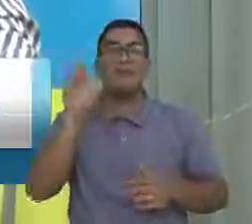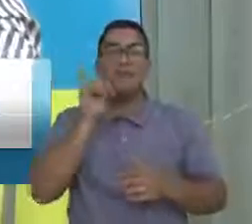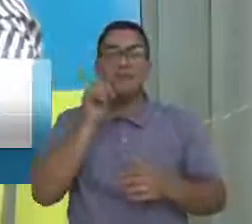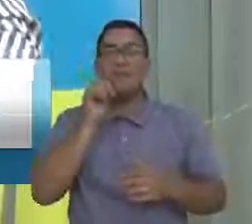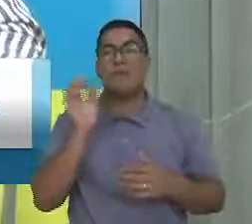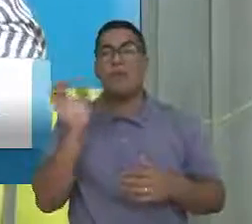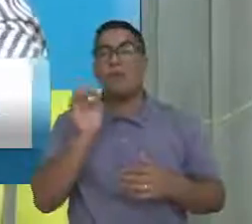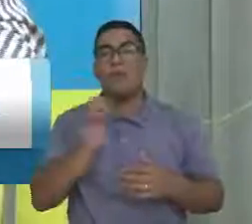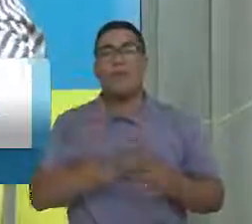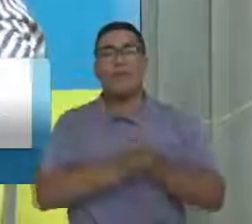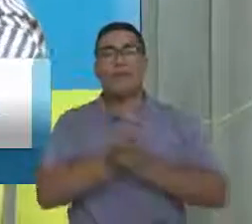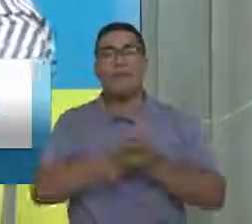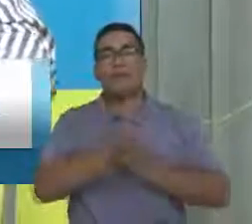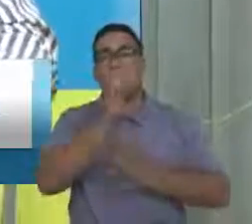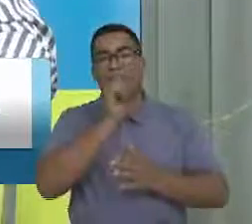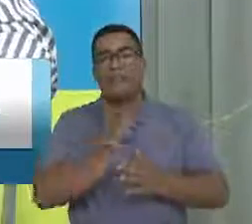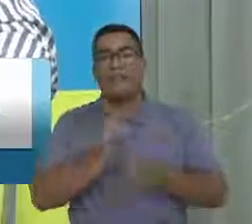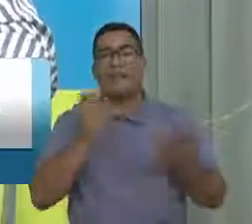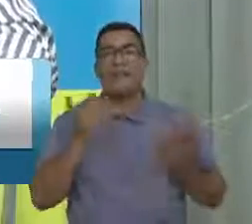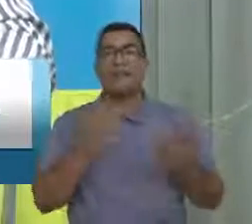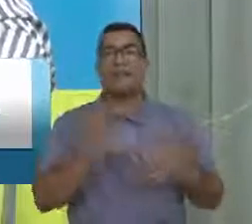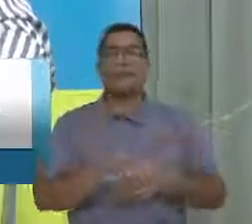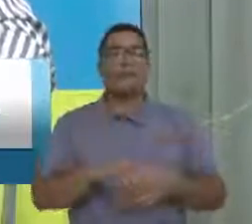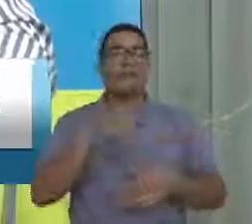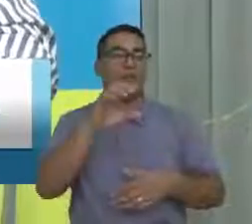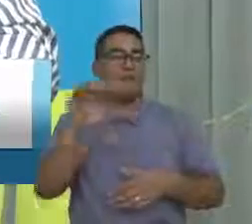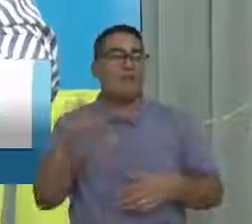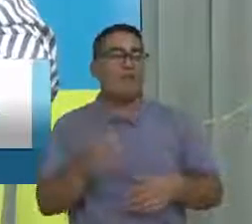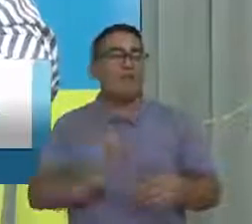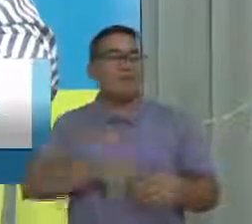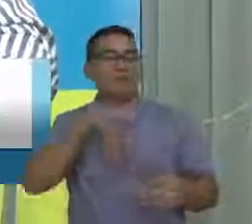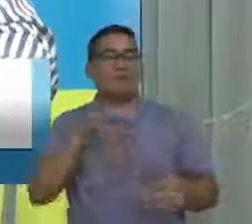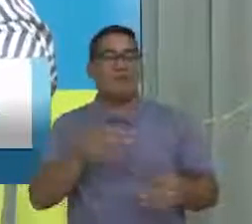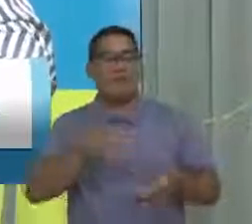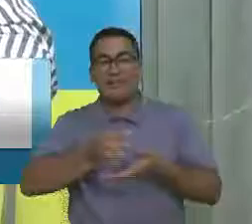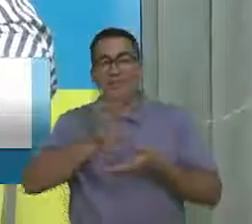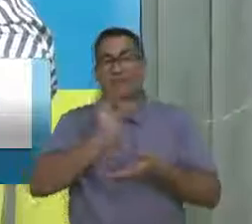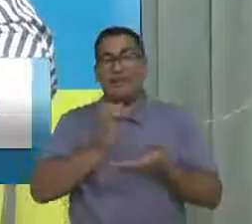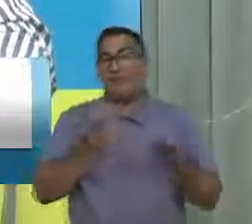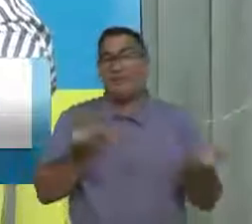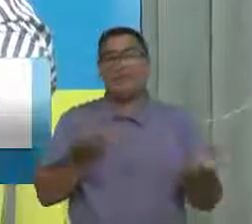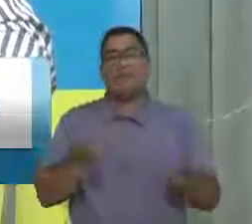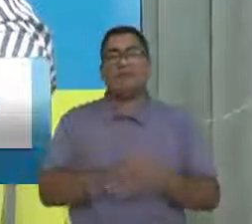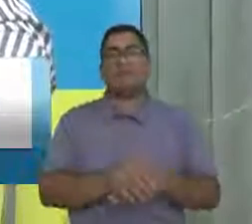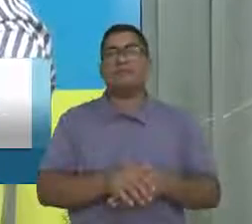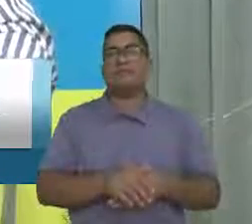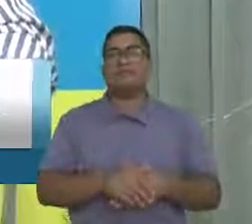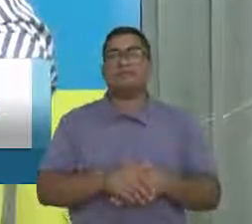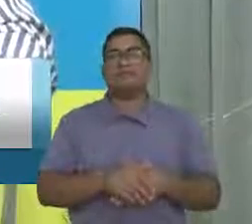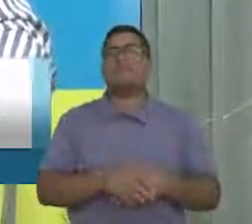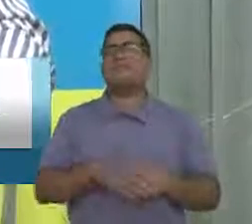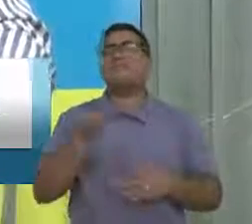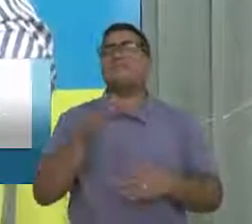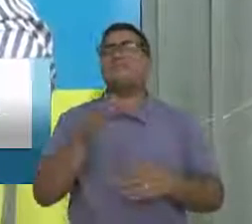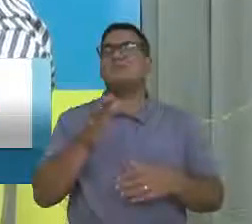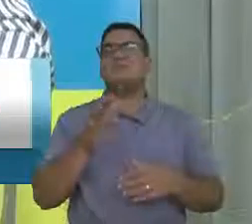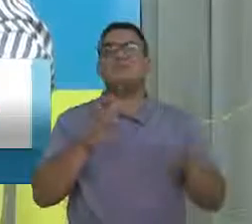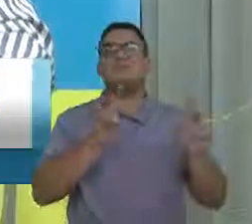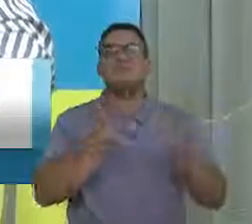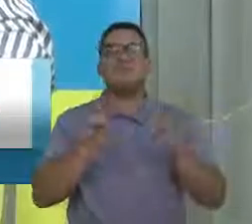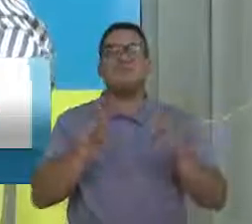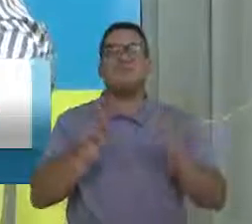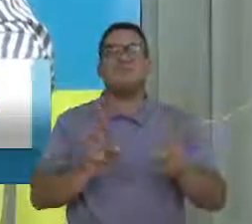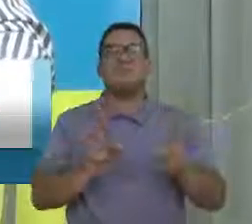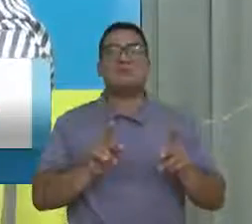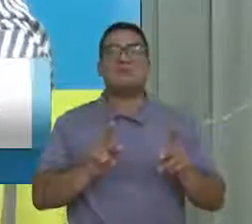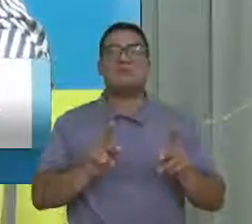de líquido, hablando de refrescos naturales, de soda, de café incluso. Así ¿pero es. ¿Cuánto es el estándar o el promedio de que una persona tiene que